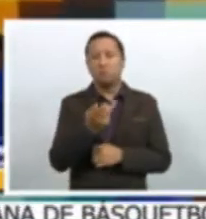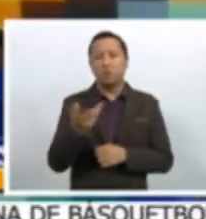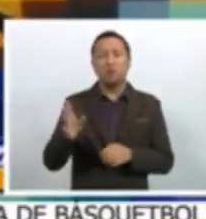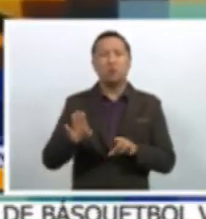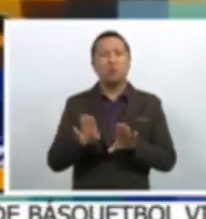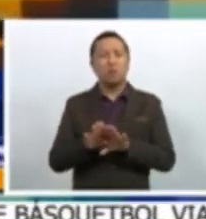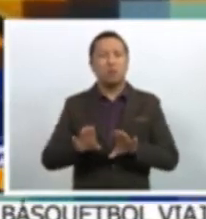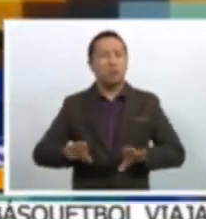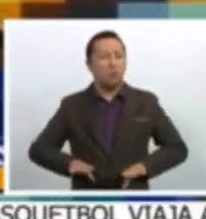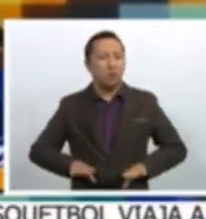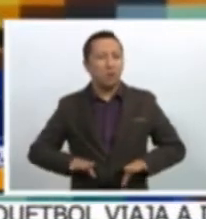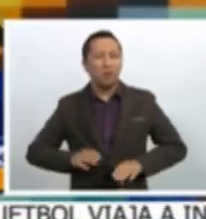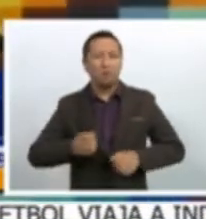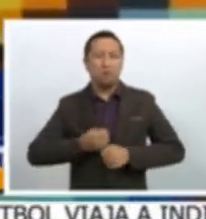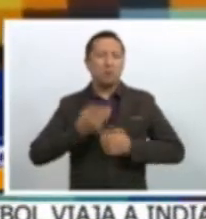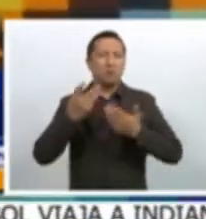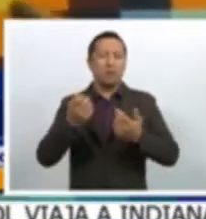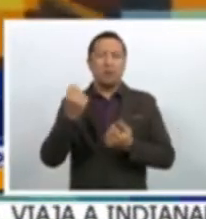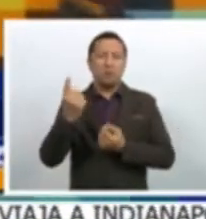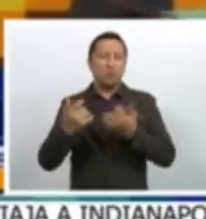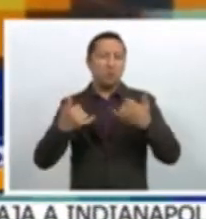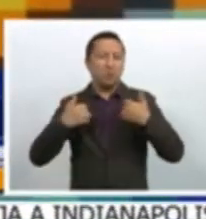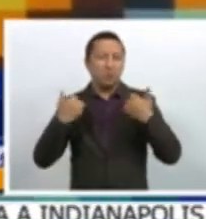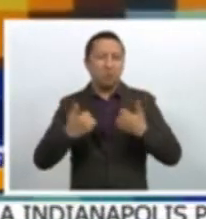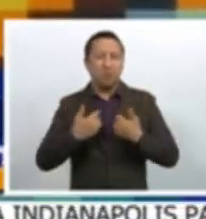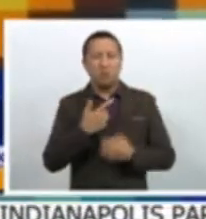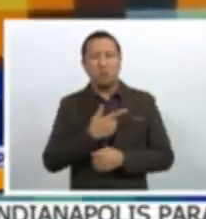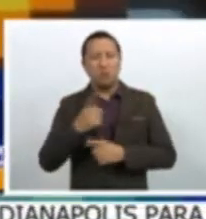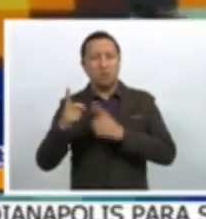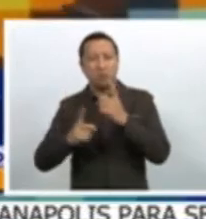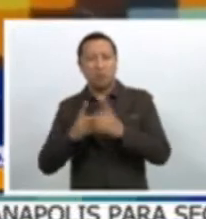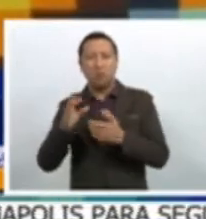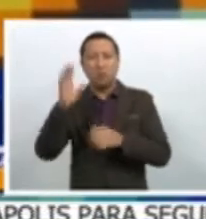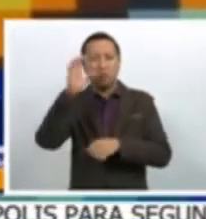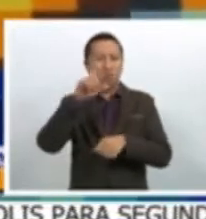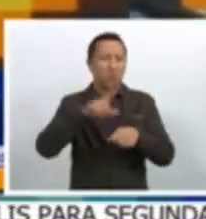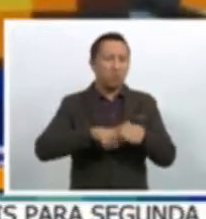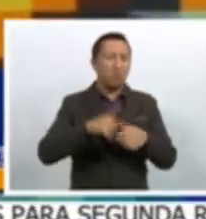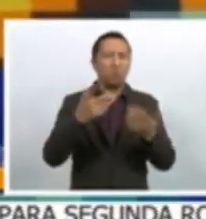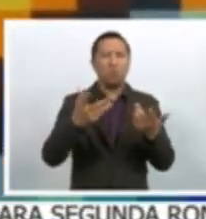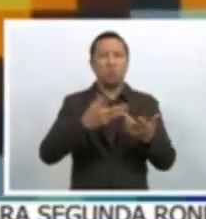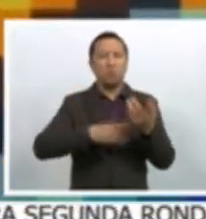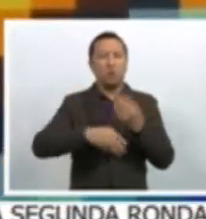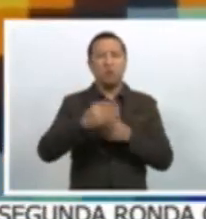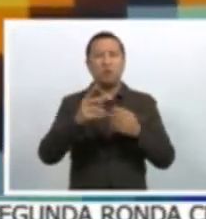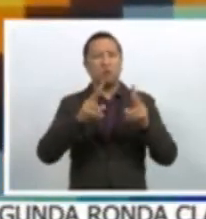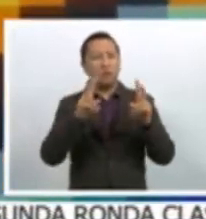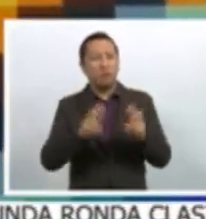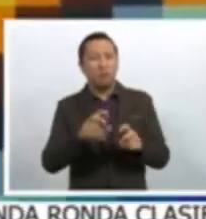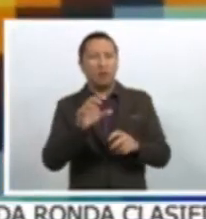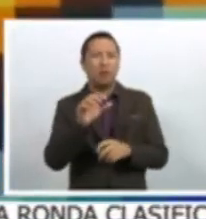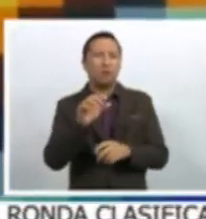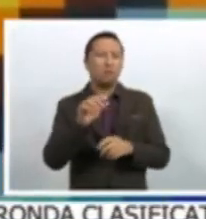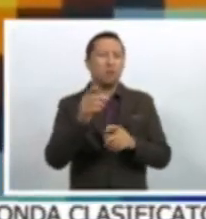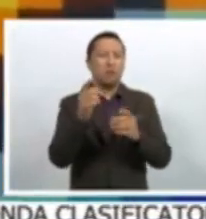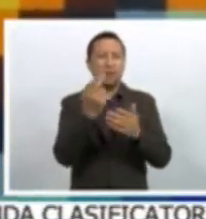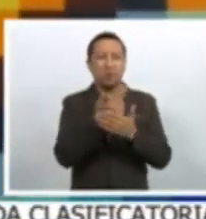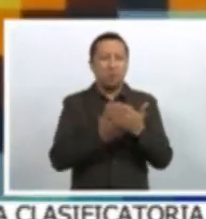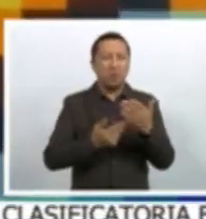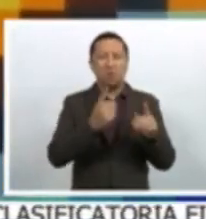como hay gente a la que le puede gustar o a jóvenes a los que les gusta el deporte, la cultura, la recreación, los temas de anime. Hay jóvenes que están